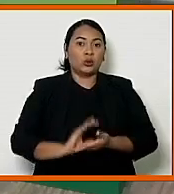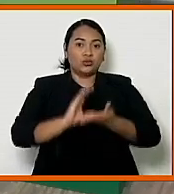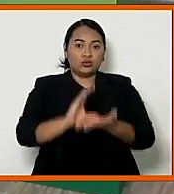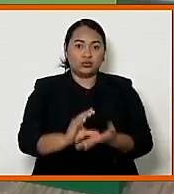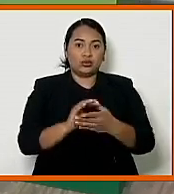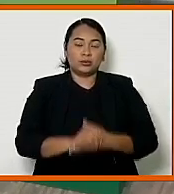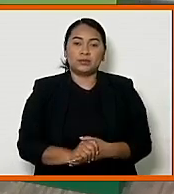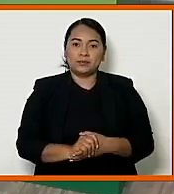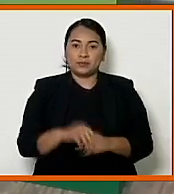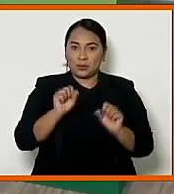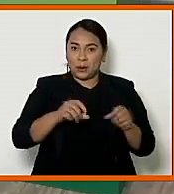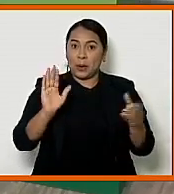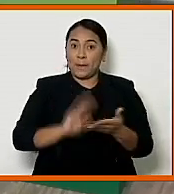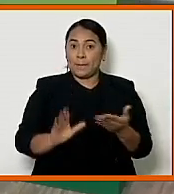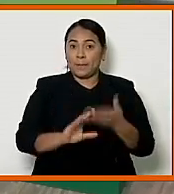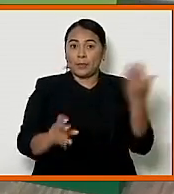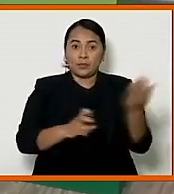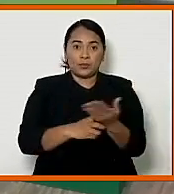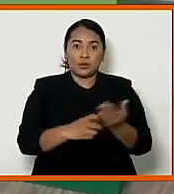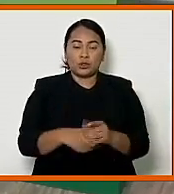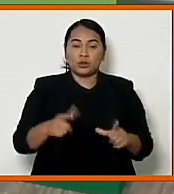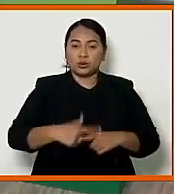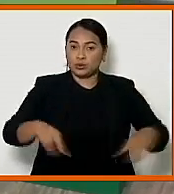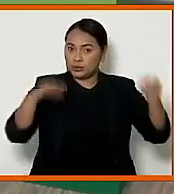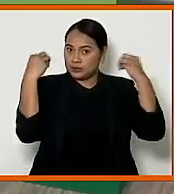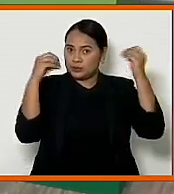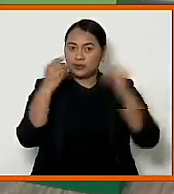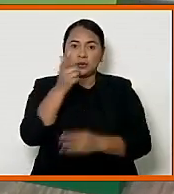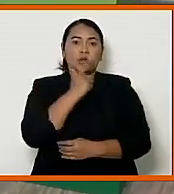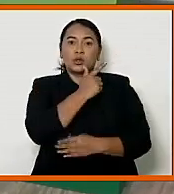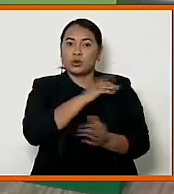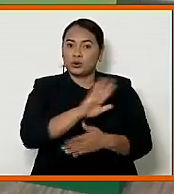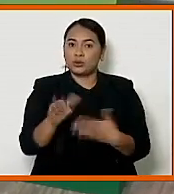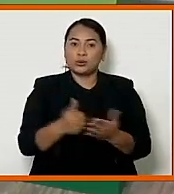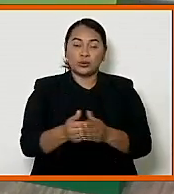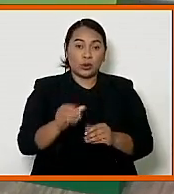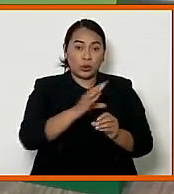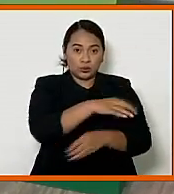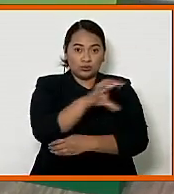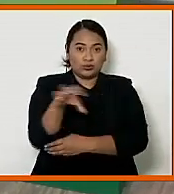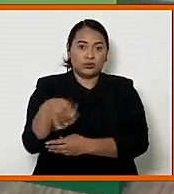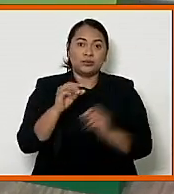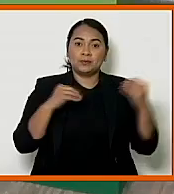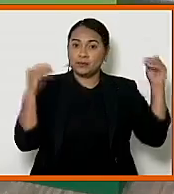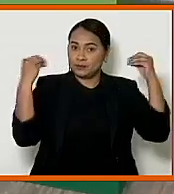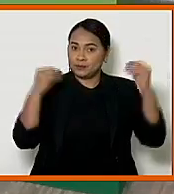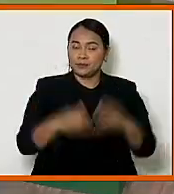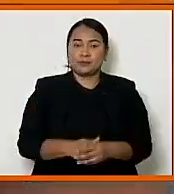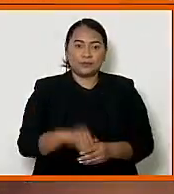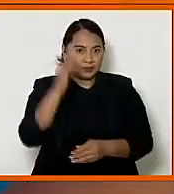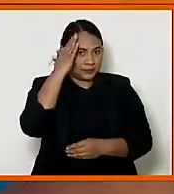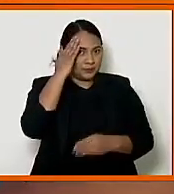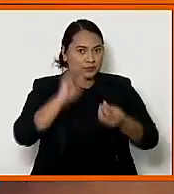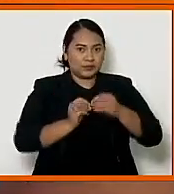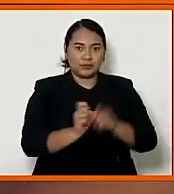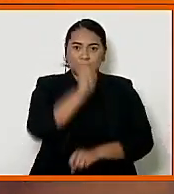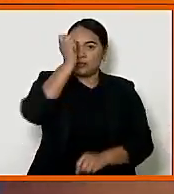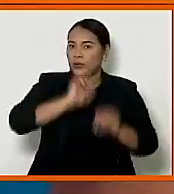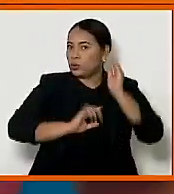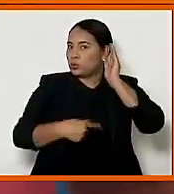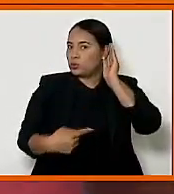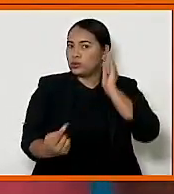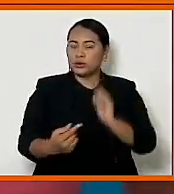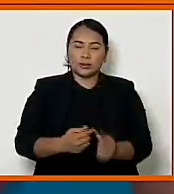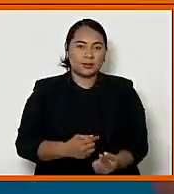adquirir tus boletos en otros centros y kioscos a nivel nacional. Te deseo mucha suerte porque tu número ganador en diaria, su primer dígito es...